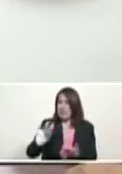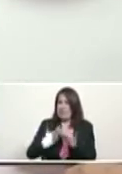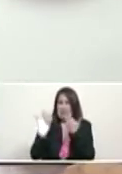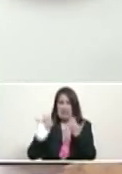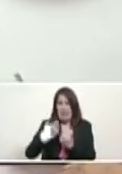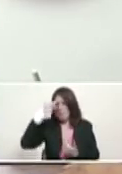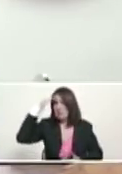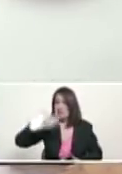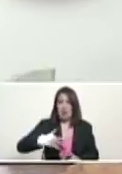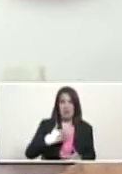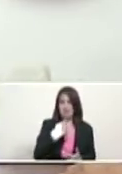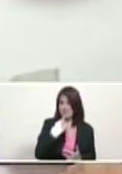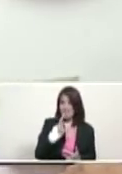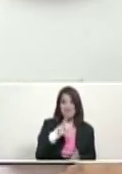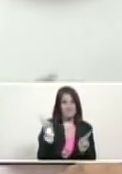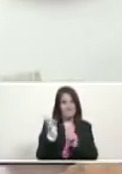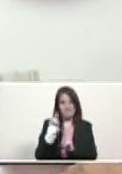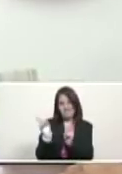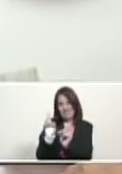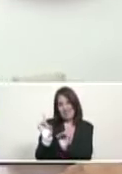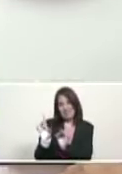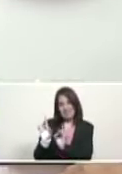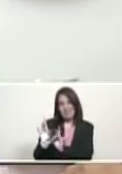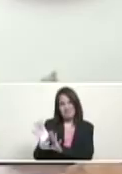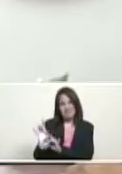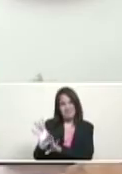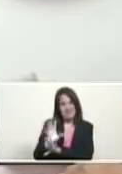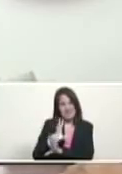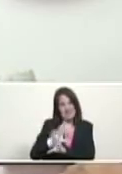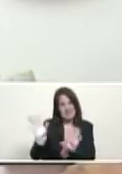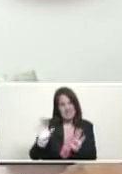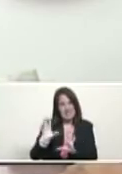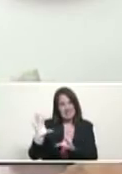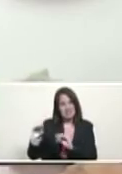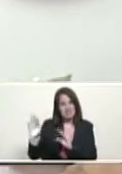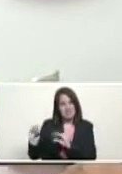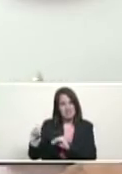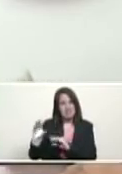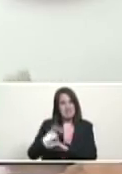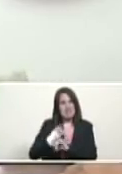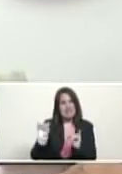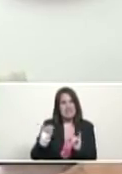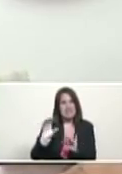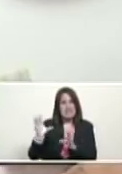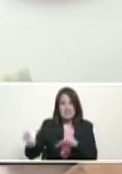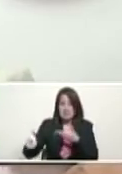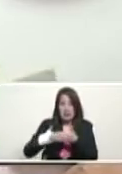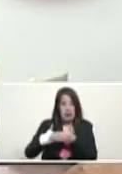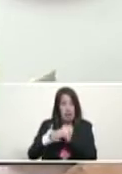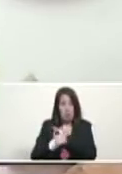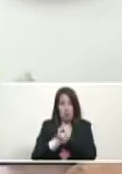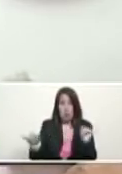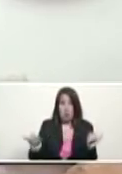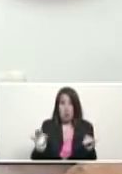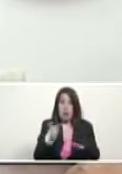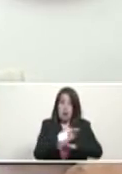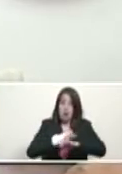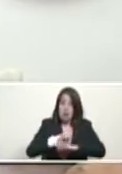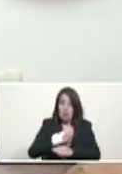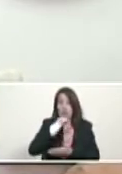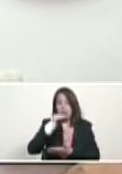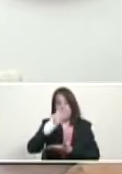eso dije no, por ahora se cierra la negociación, que se vayan, y el gobierno legítimo que presido les